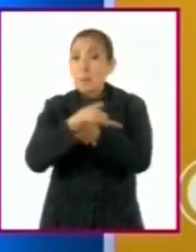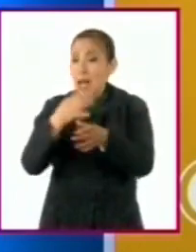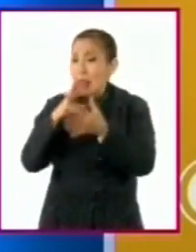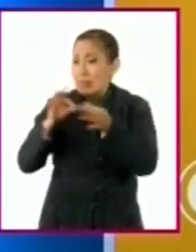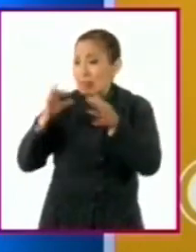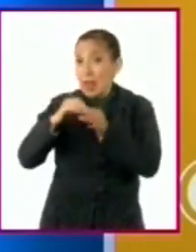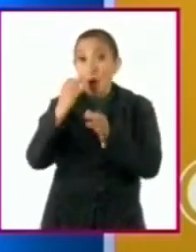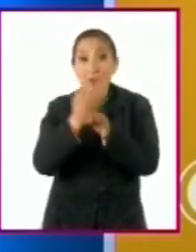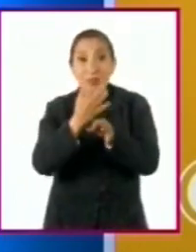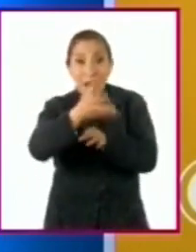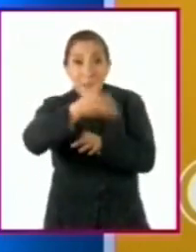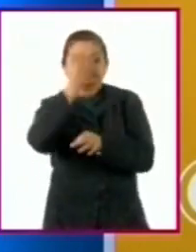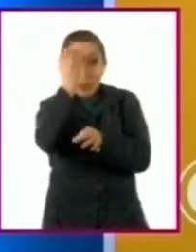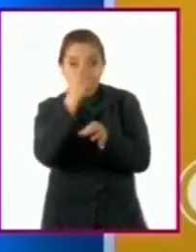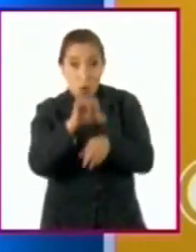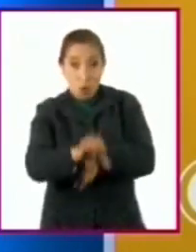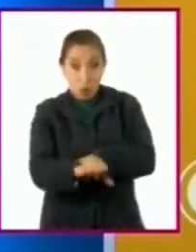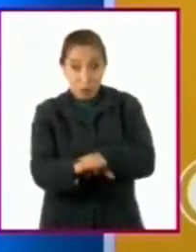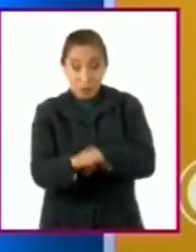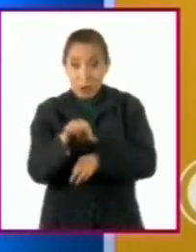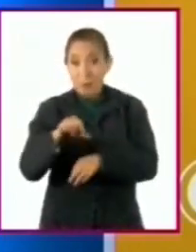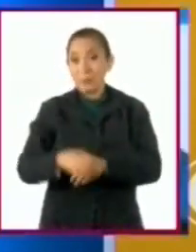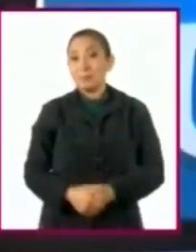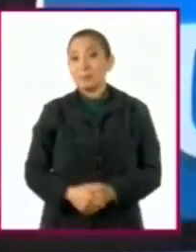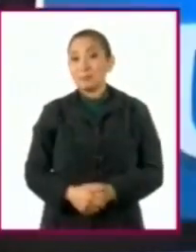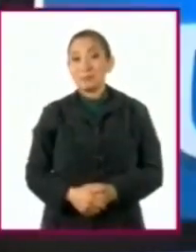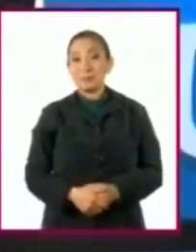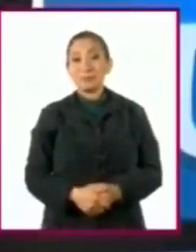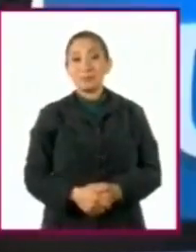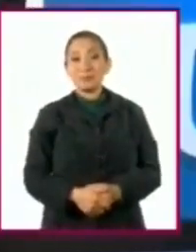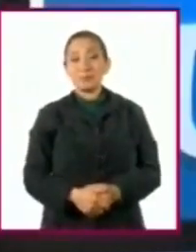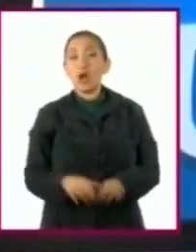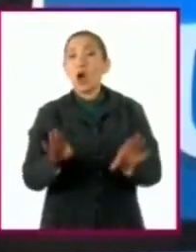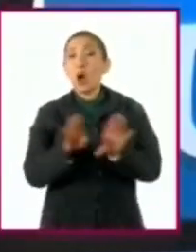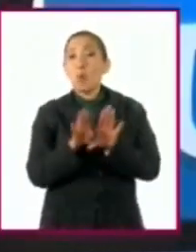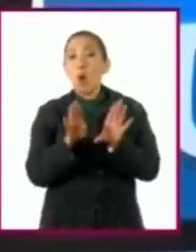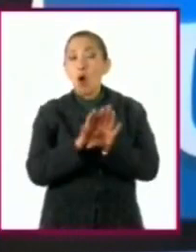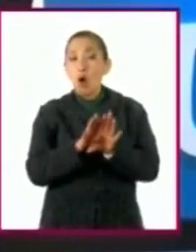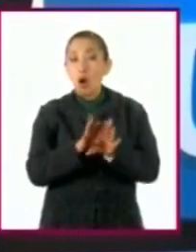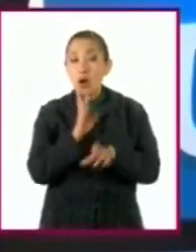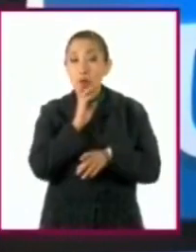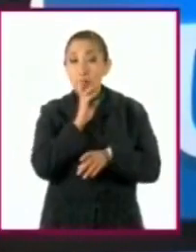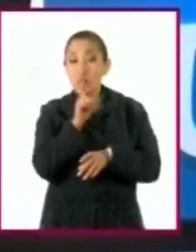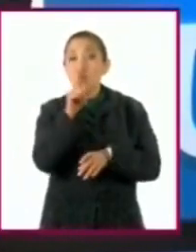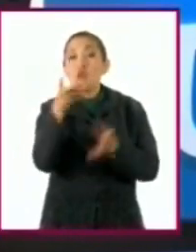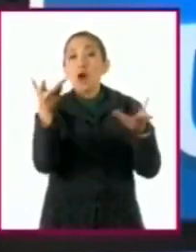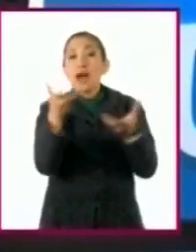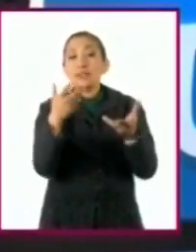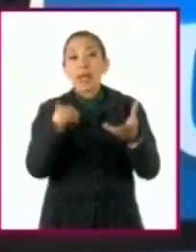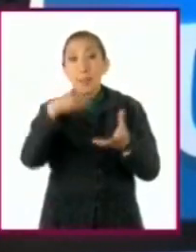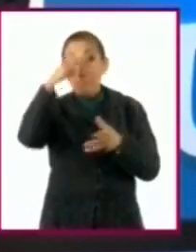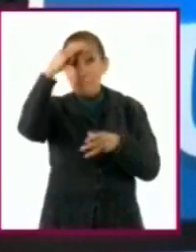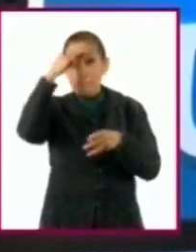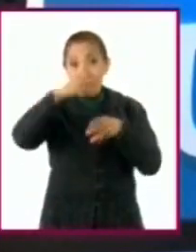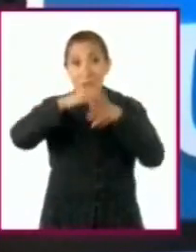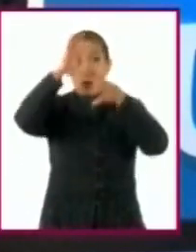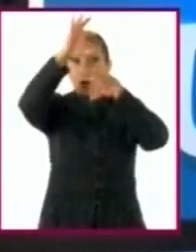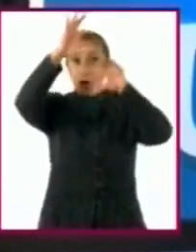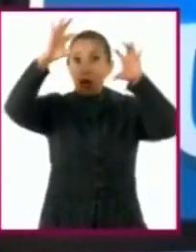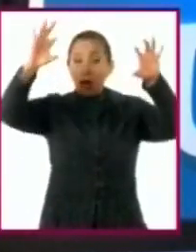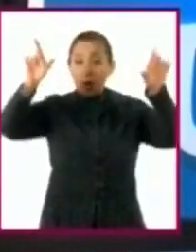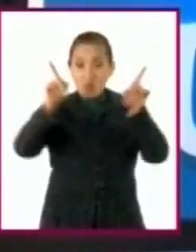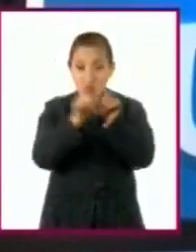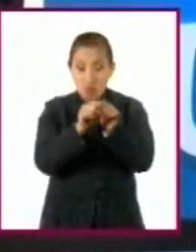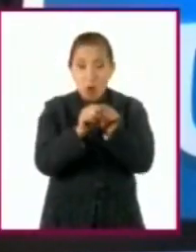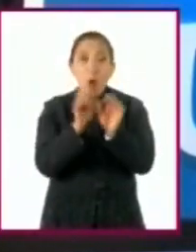los conocimientos que hayan adquirido el día de hoy. A manera de producto, les sugiero que elaboren un mapa mental o un pequeño